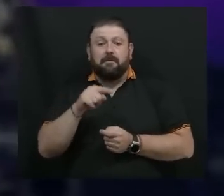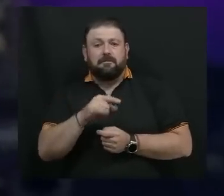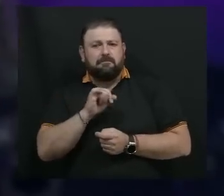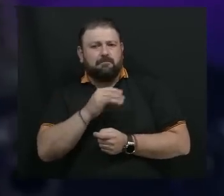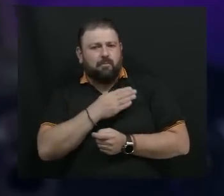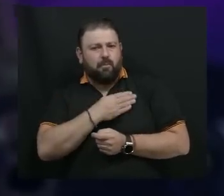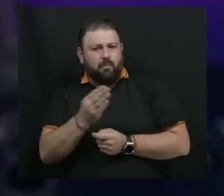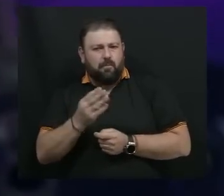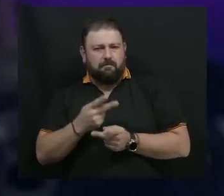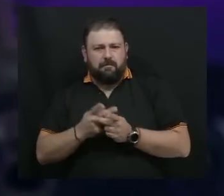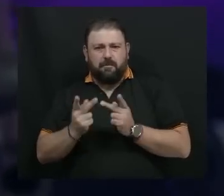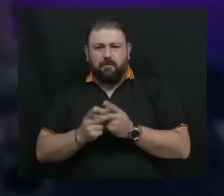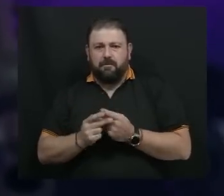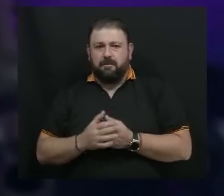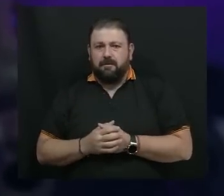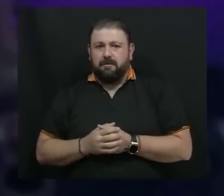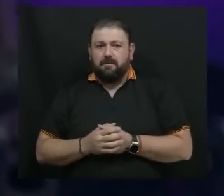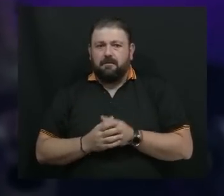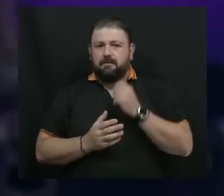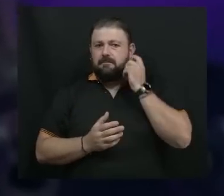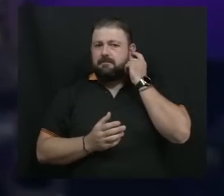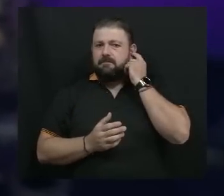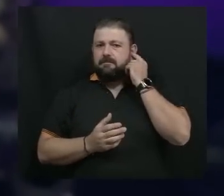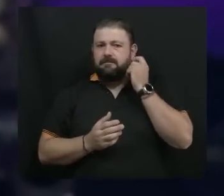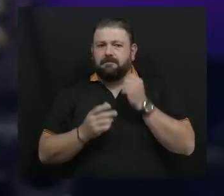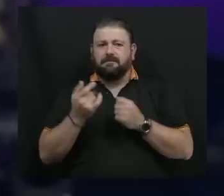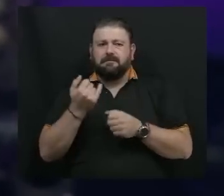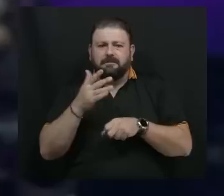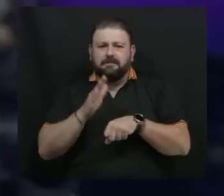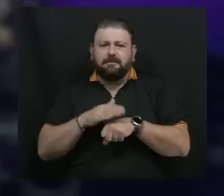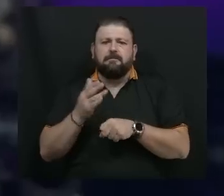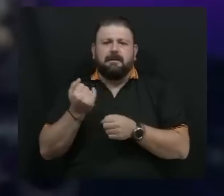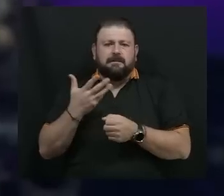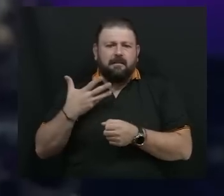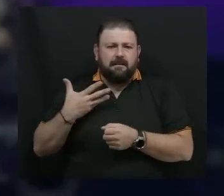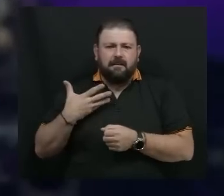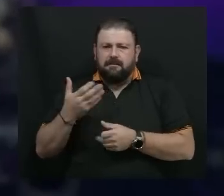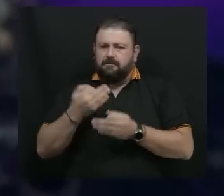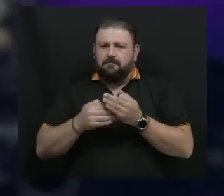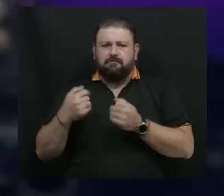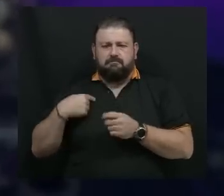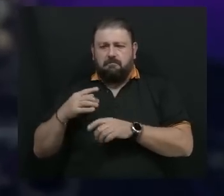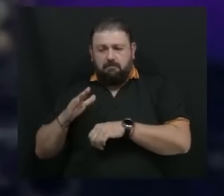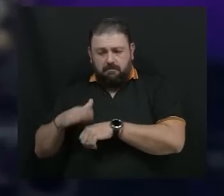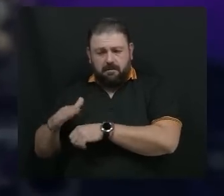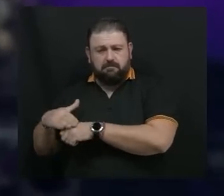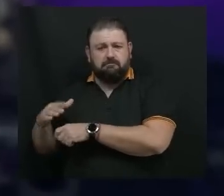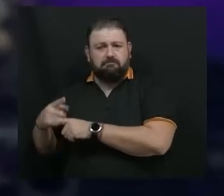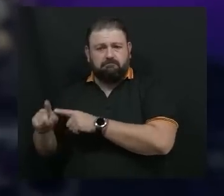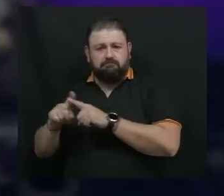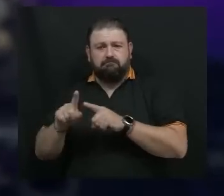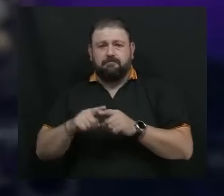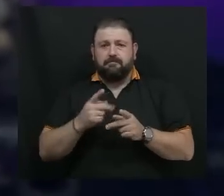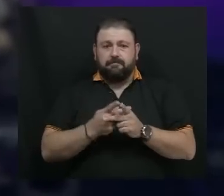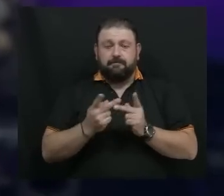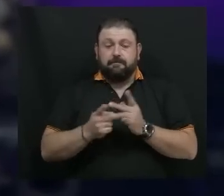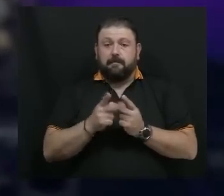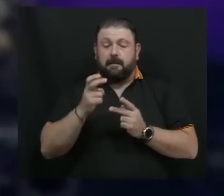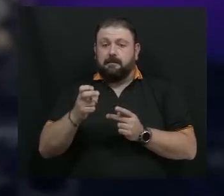Entonces, bueno, ¿y qué más tienen? Y me encarga como 4 o 5 productos. Fue mi primera